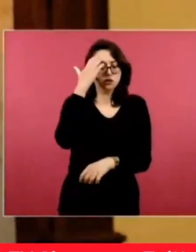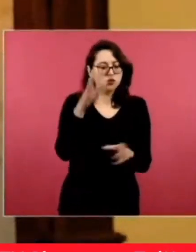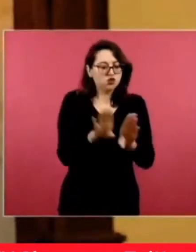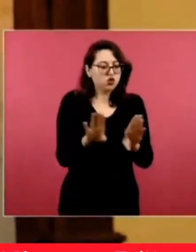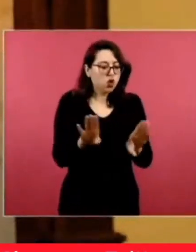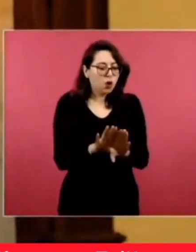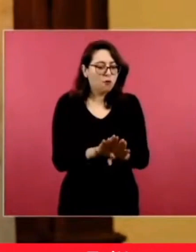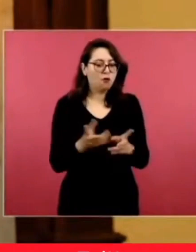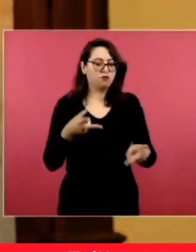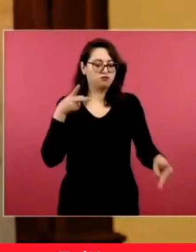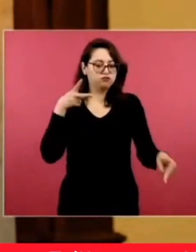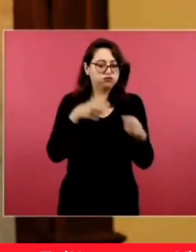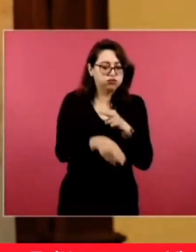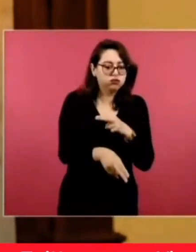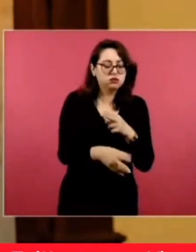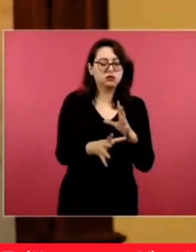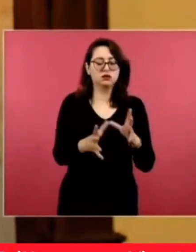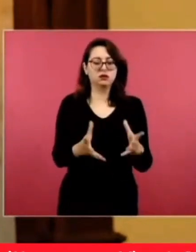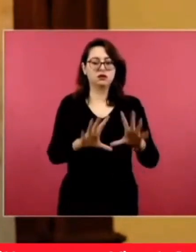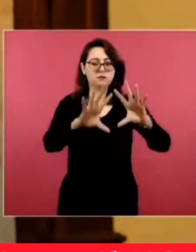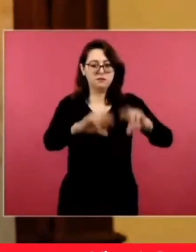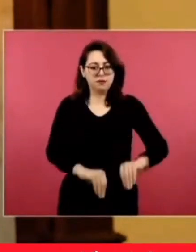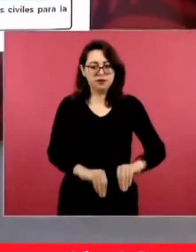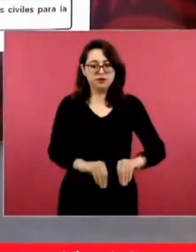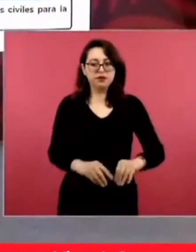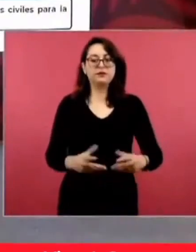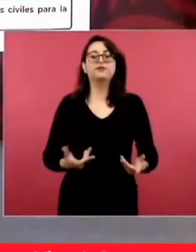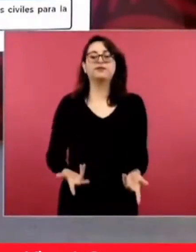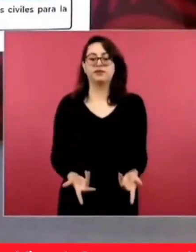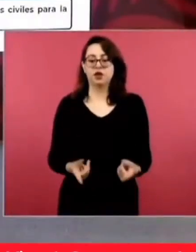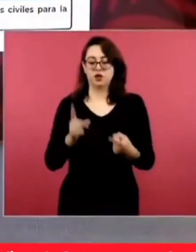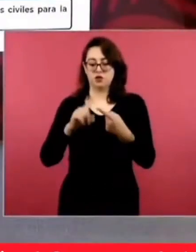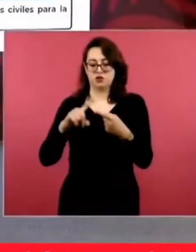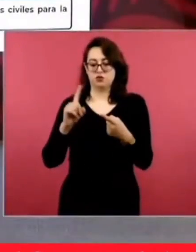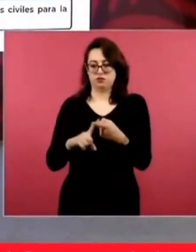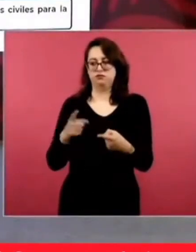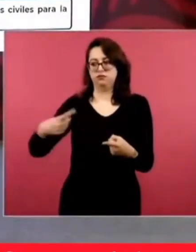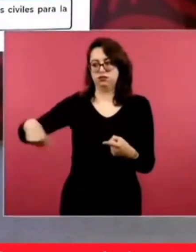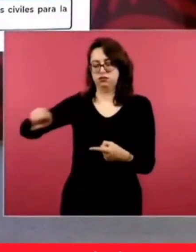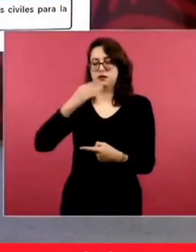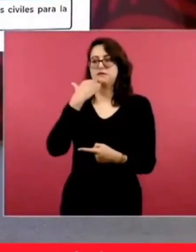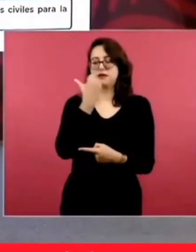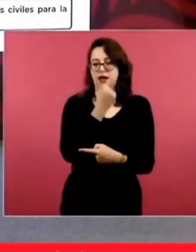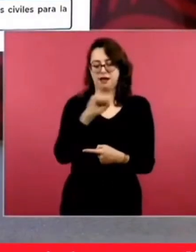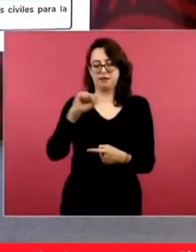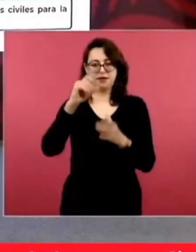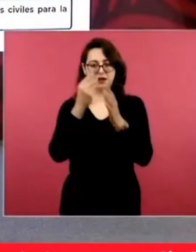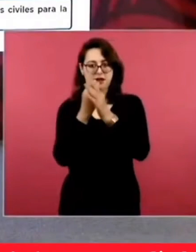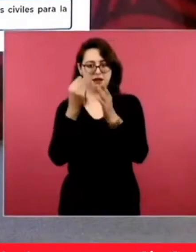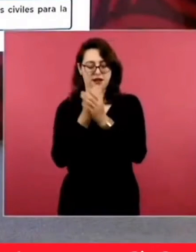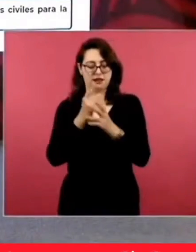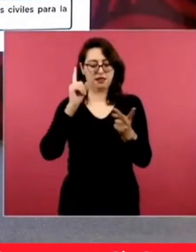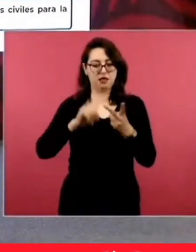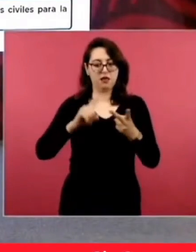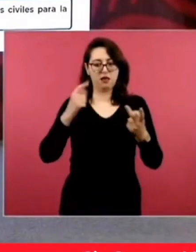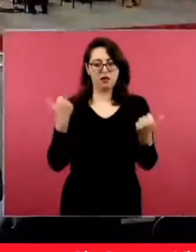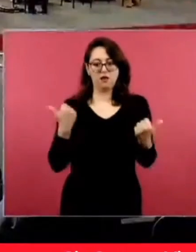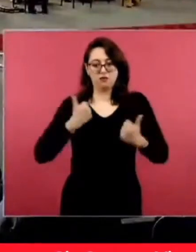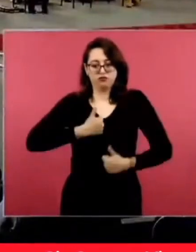primero una capacitación importante sobre eso tiene equipo individual tiene equipo para detectar